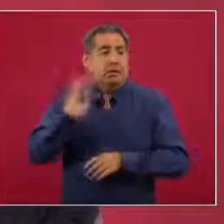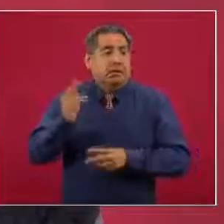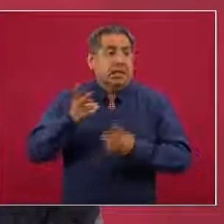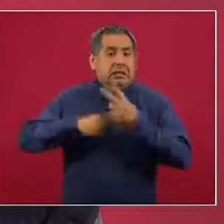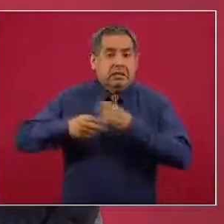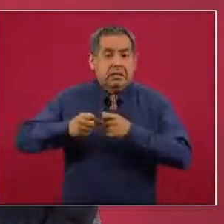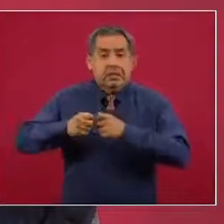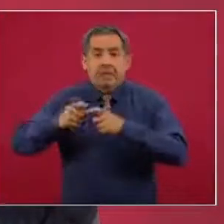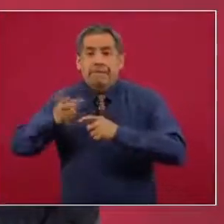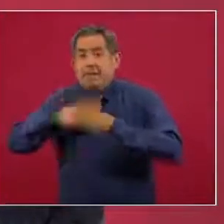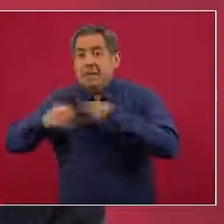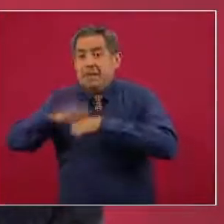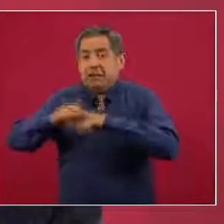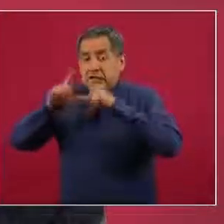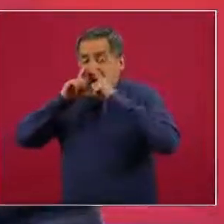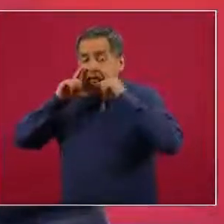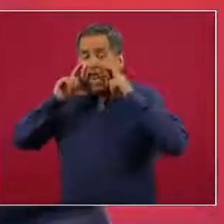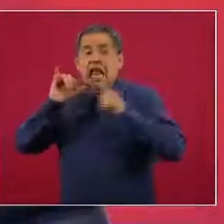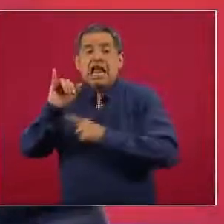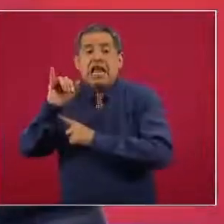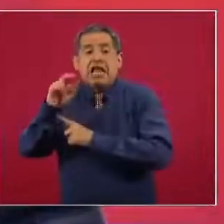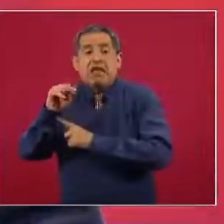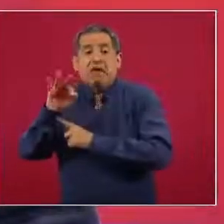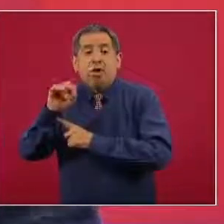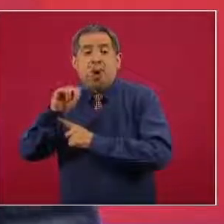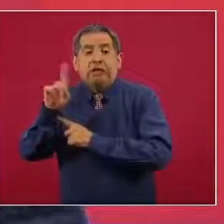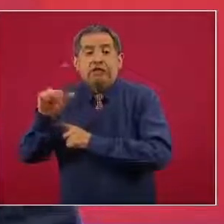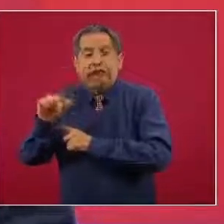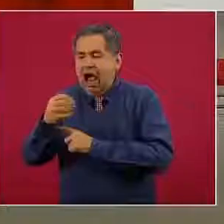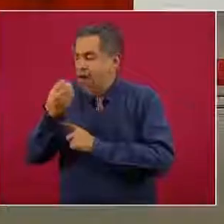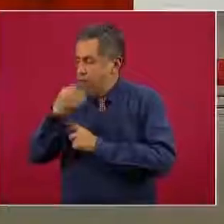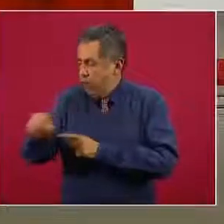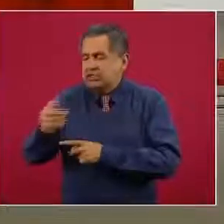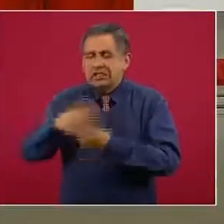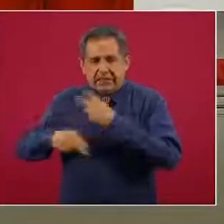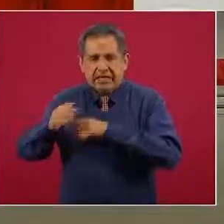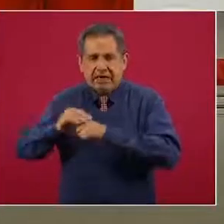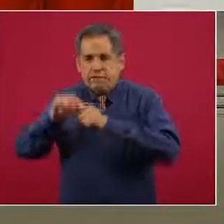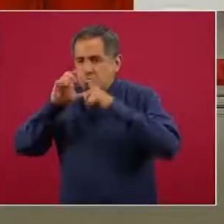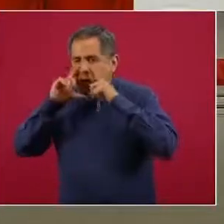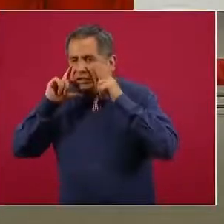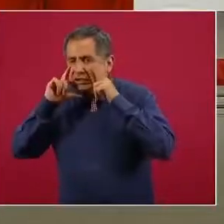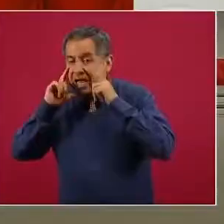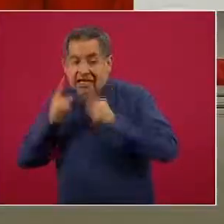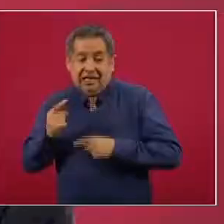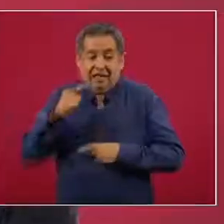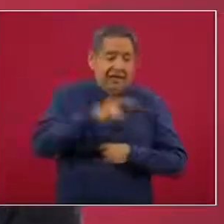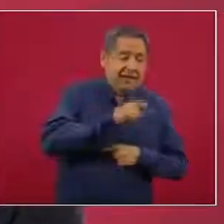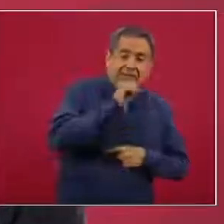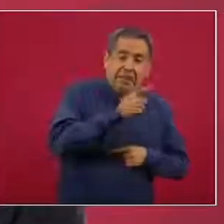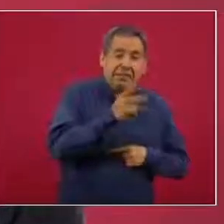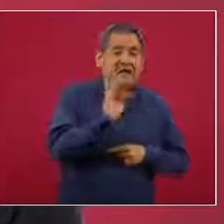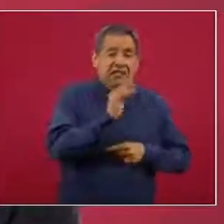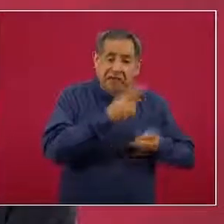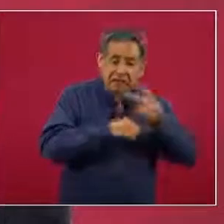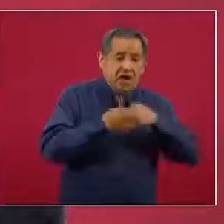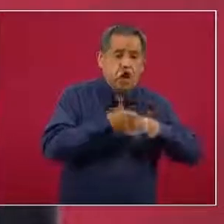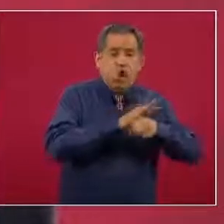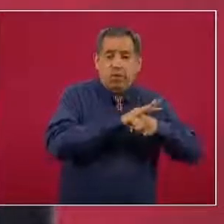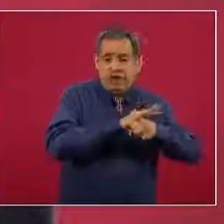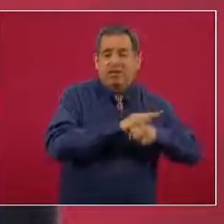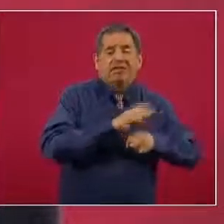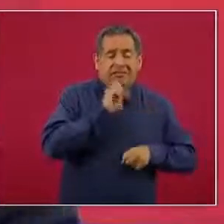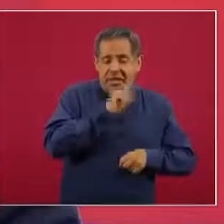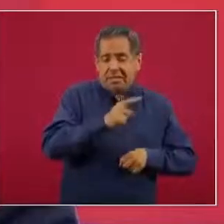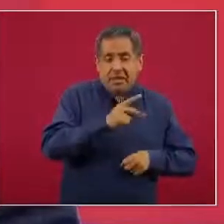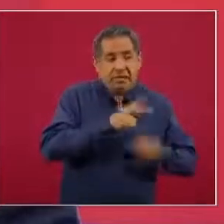casos de influenza, que forzosamente va a ocurrir, y un posible incremento de casos de COVID-19, que hasta